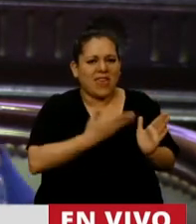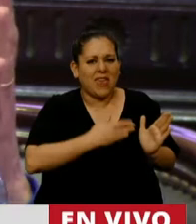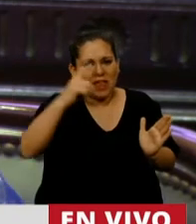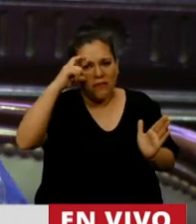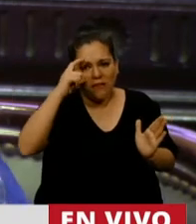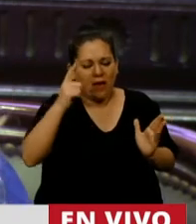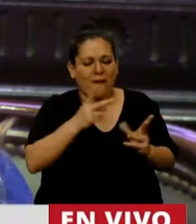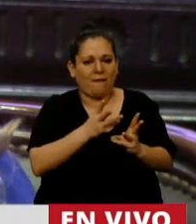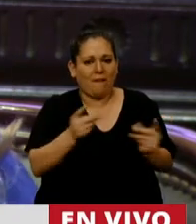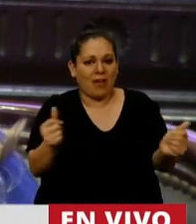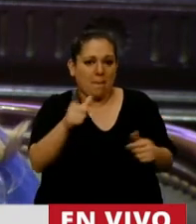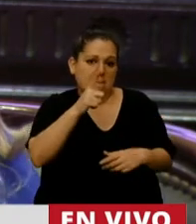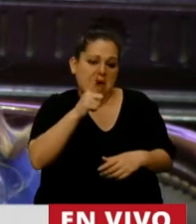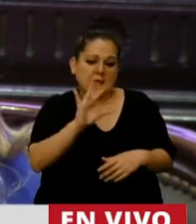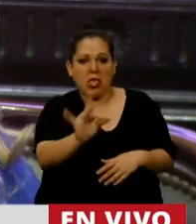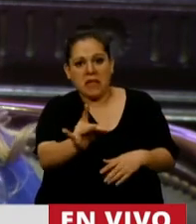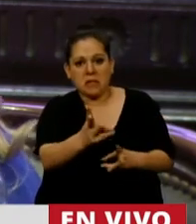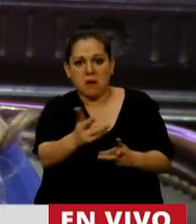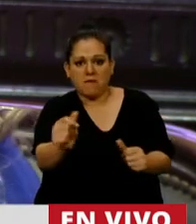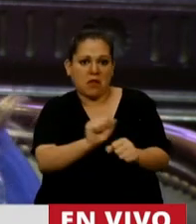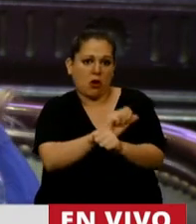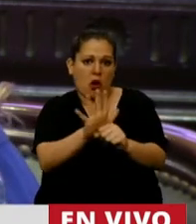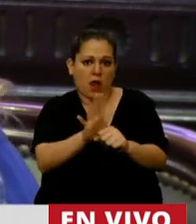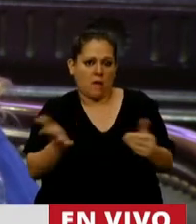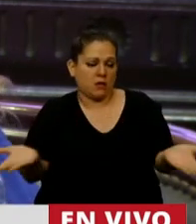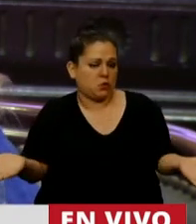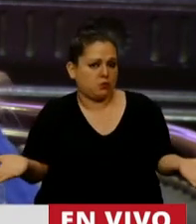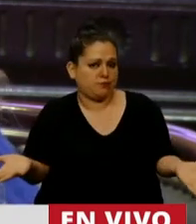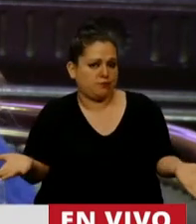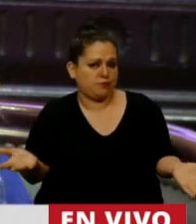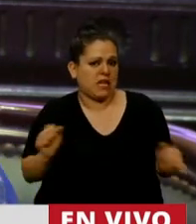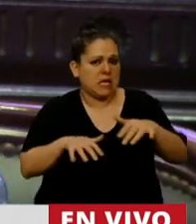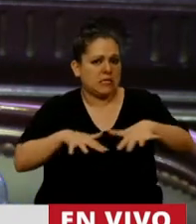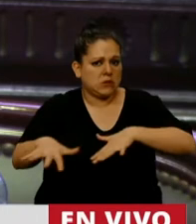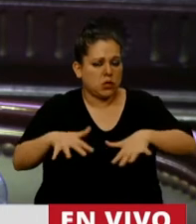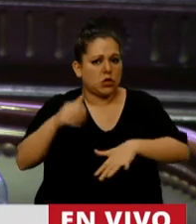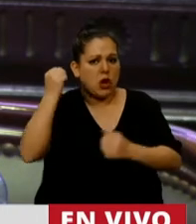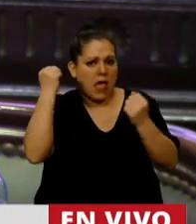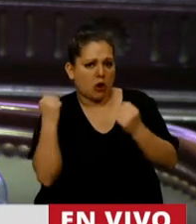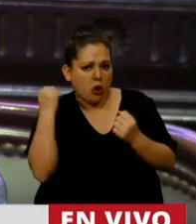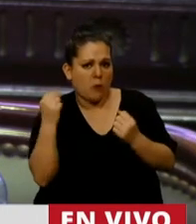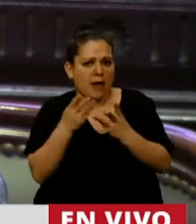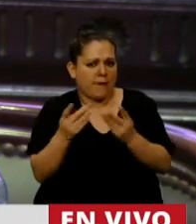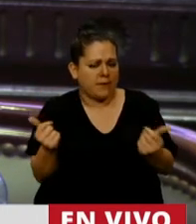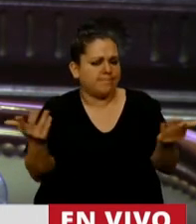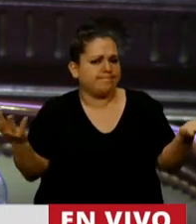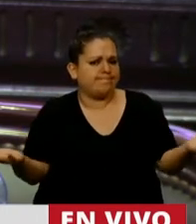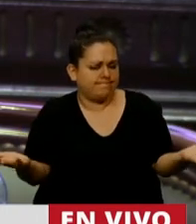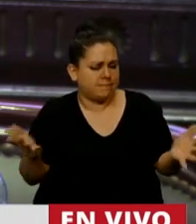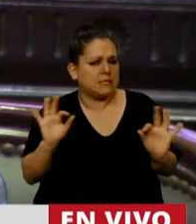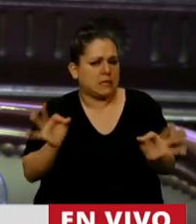que mágicamente en diciembre se acaba el COVID, la crisis económica. En este sentido, sabiendo